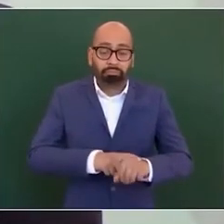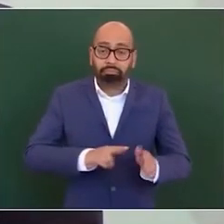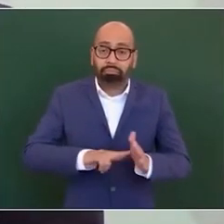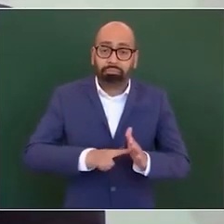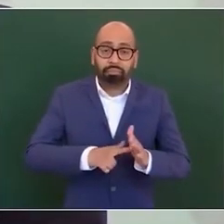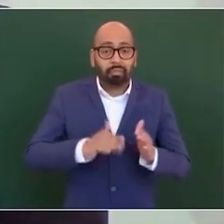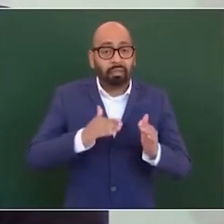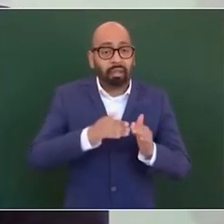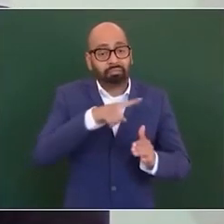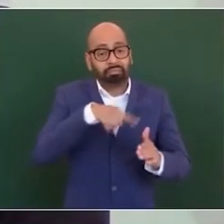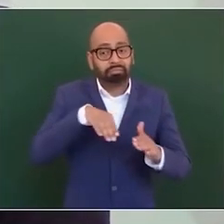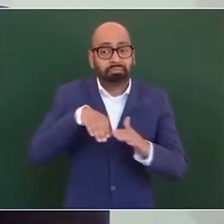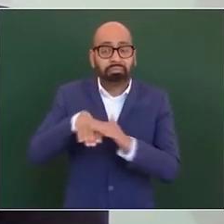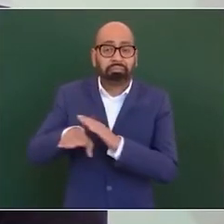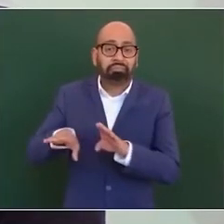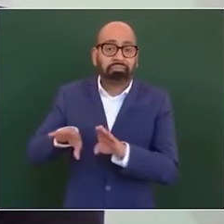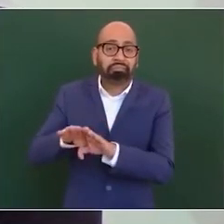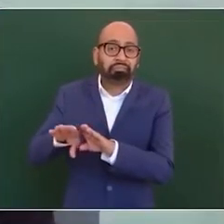en México.